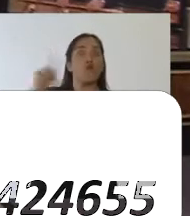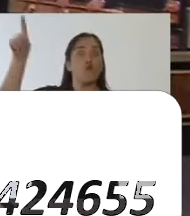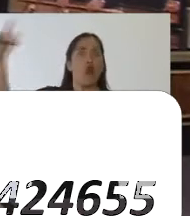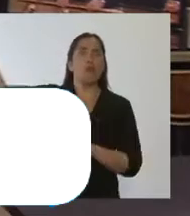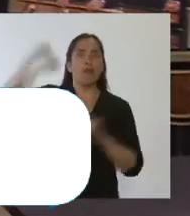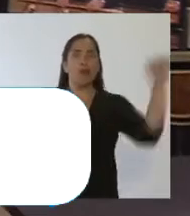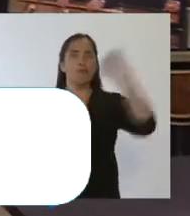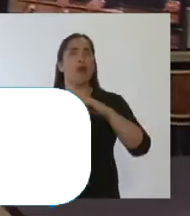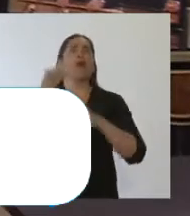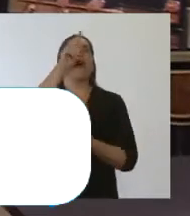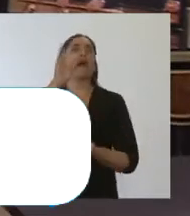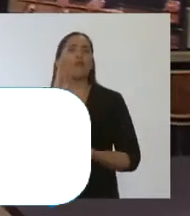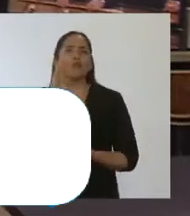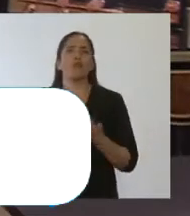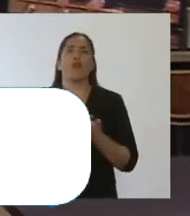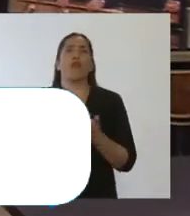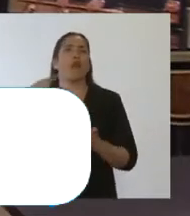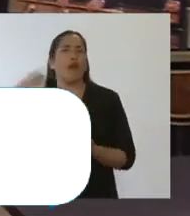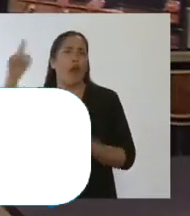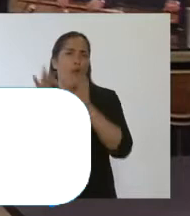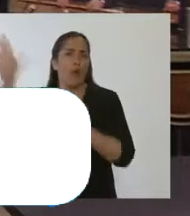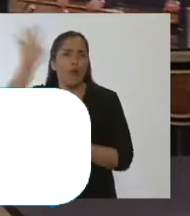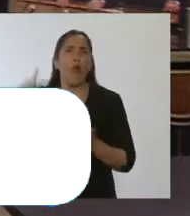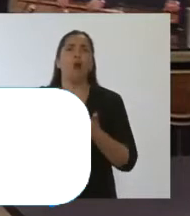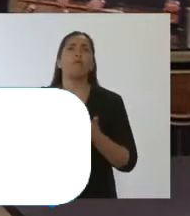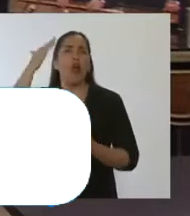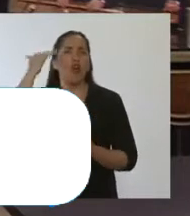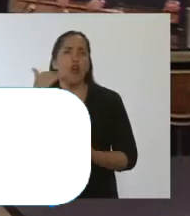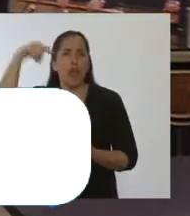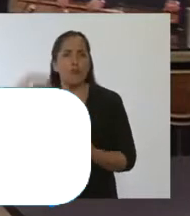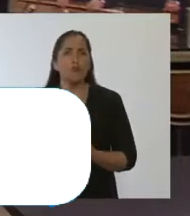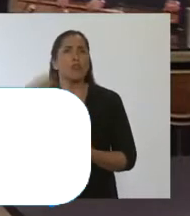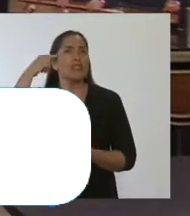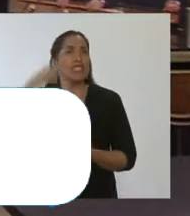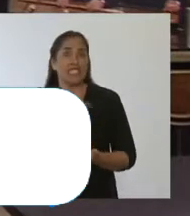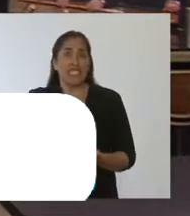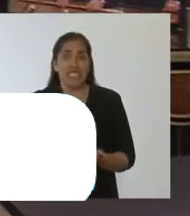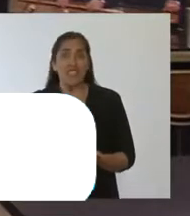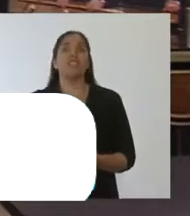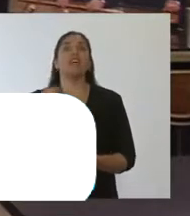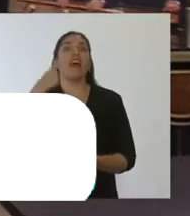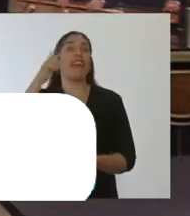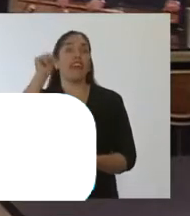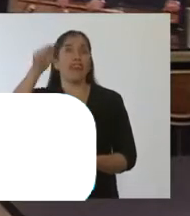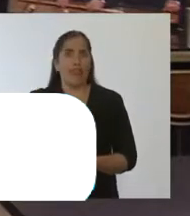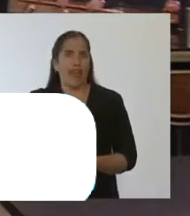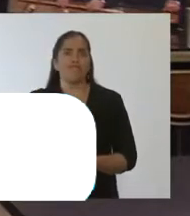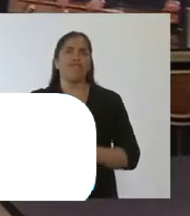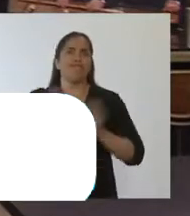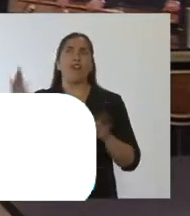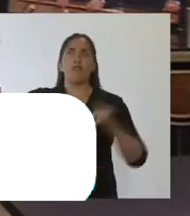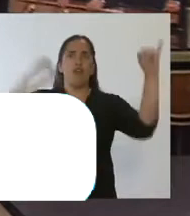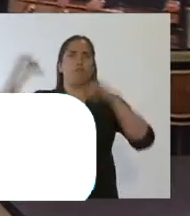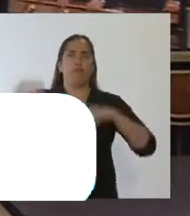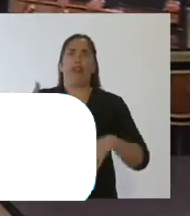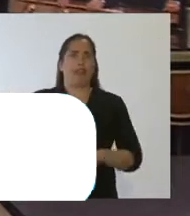Unidos, Corea del Sur, Japón, China e Irán. En el marco de esta restricción,